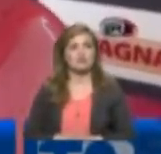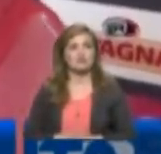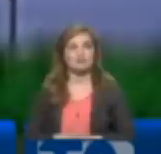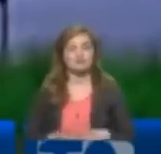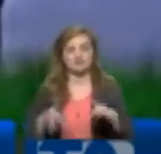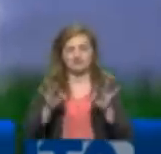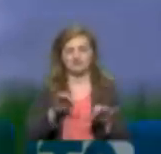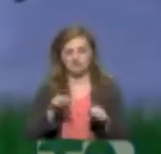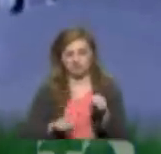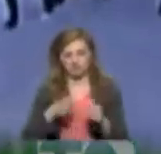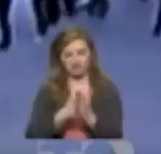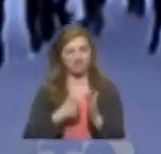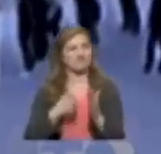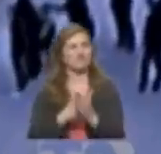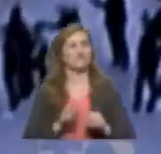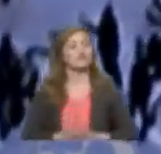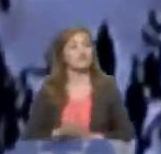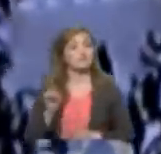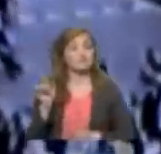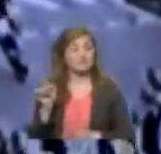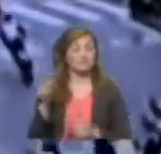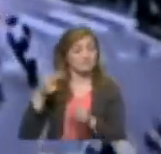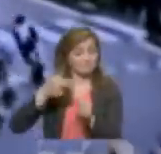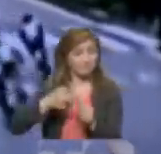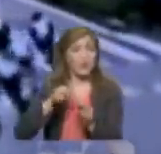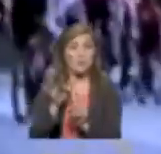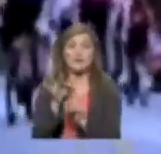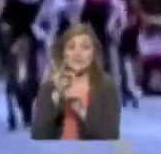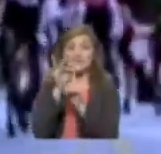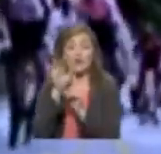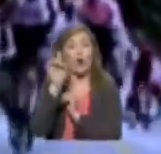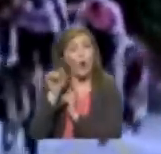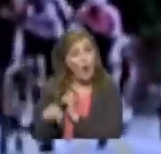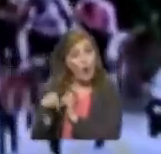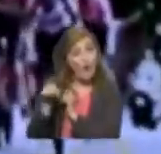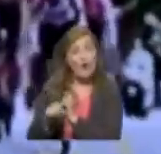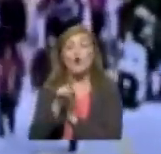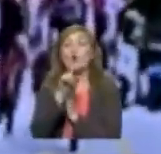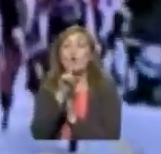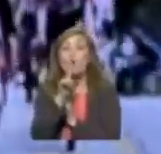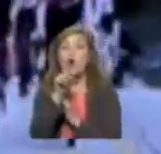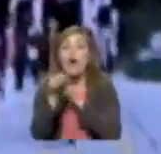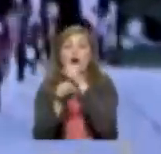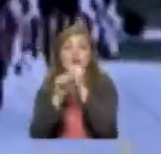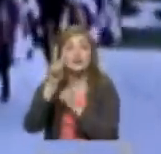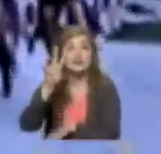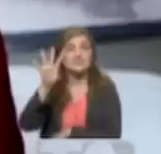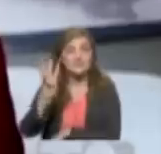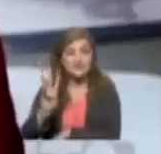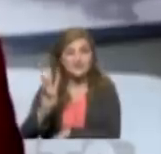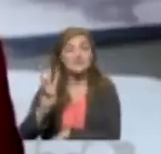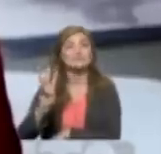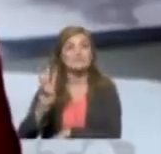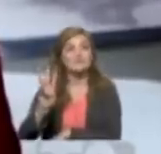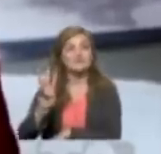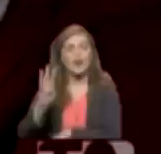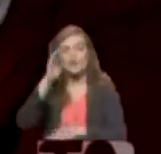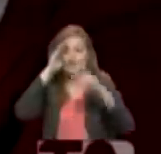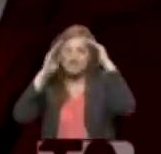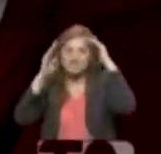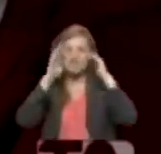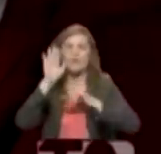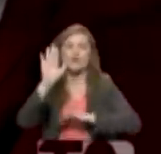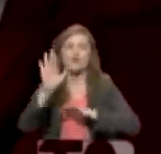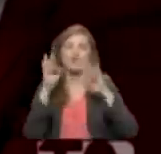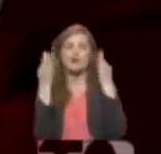grandes esta fue una participación especial hoy richard carpas cumple 26 años de edad y los saludos desde su